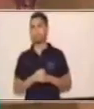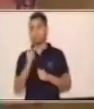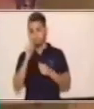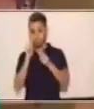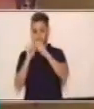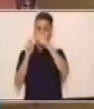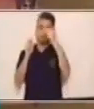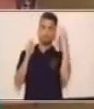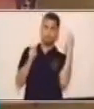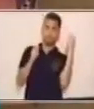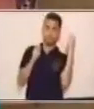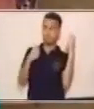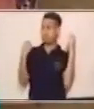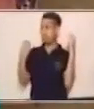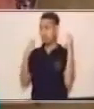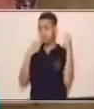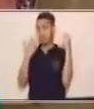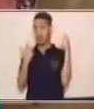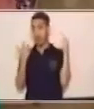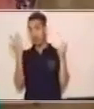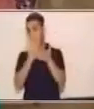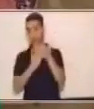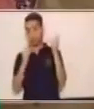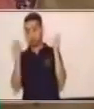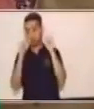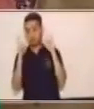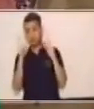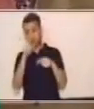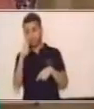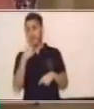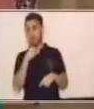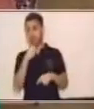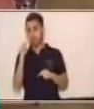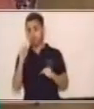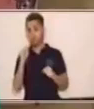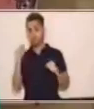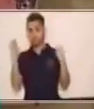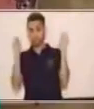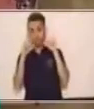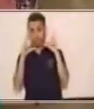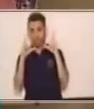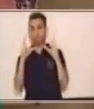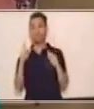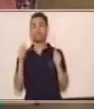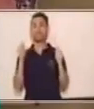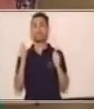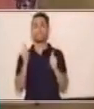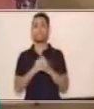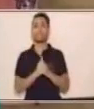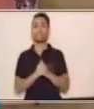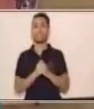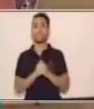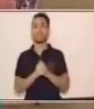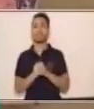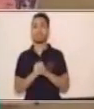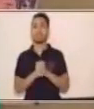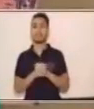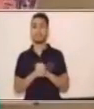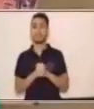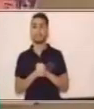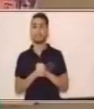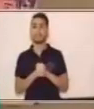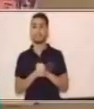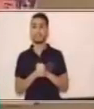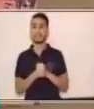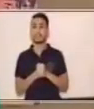abrimos y vamos a encontrar sorpresas. ¿A quién de ustedes les gusta las sorpresas? Sí, muy bien, excelente. A mí también